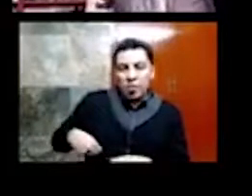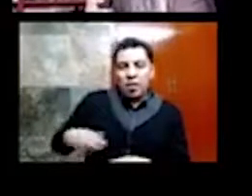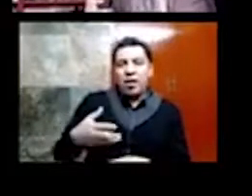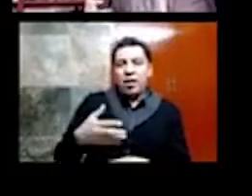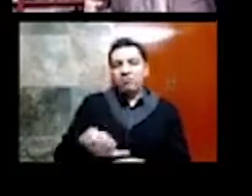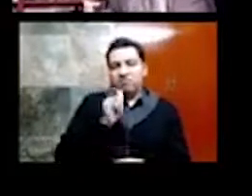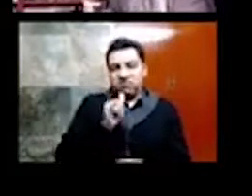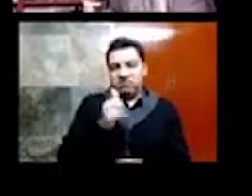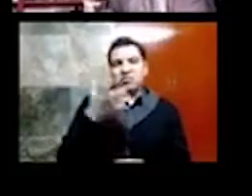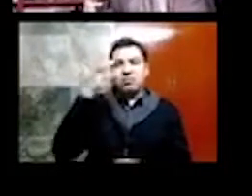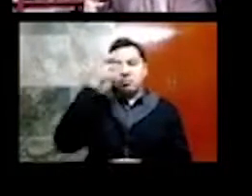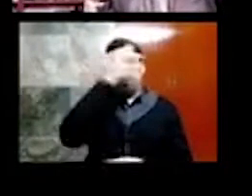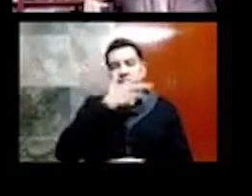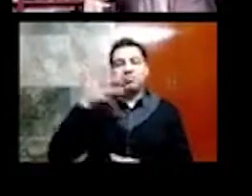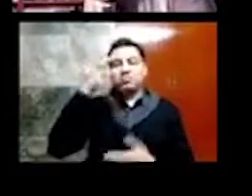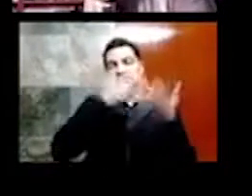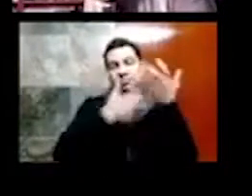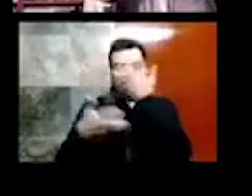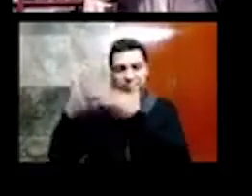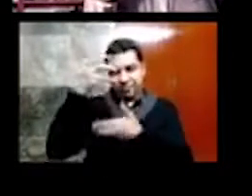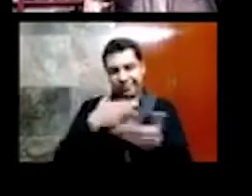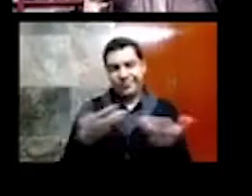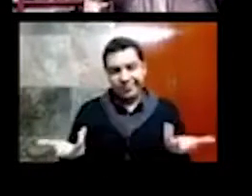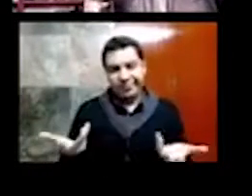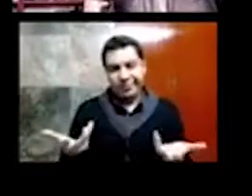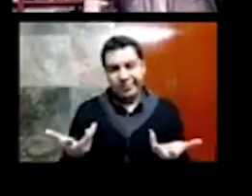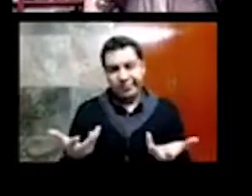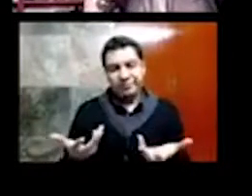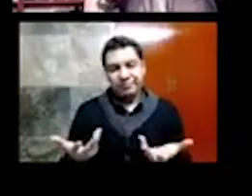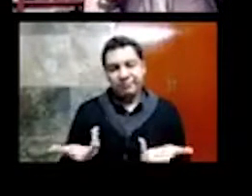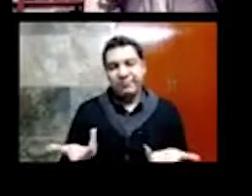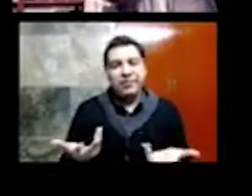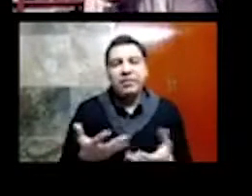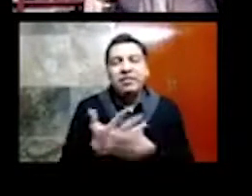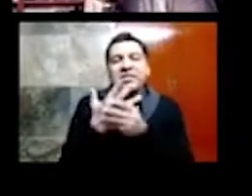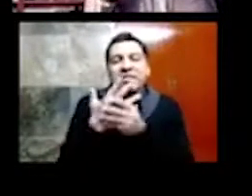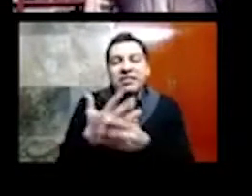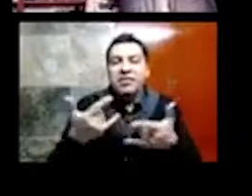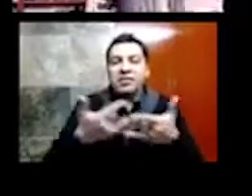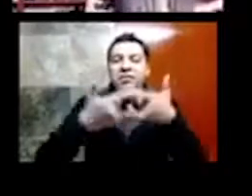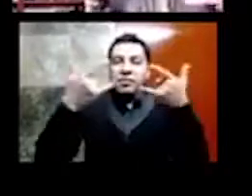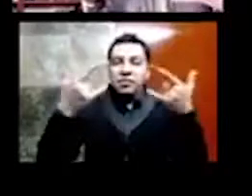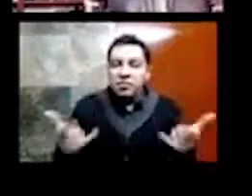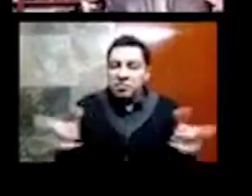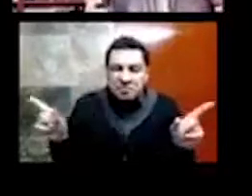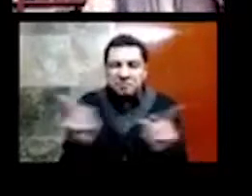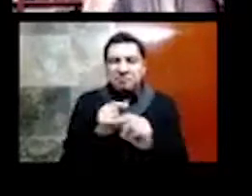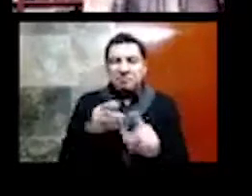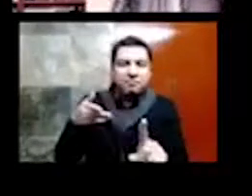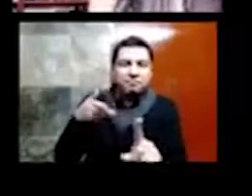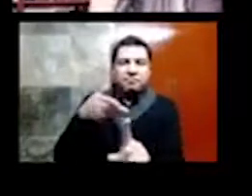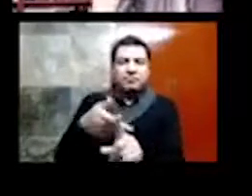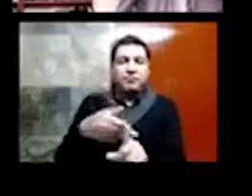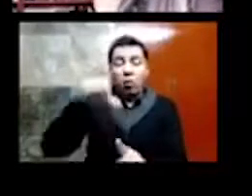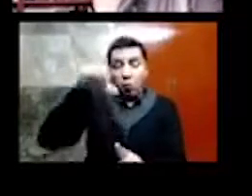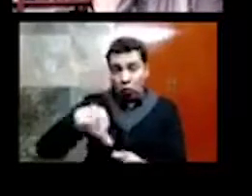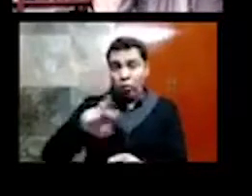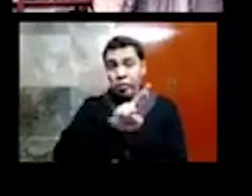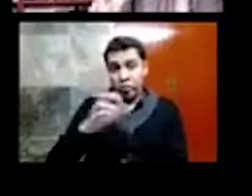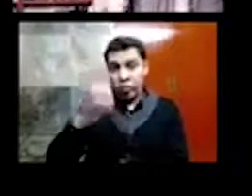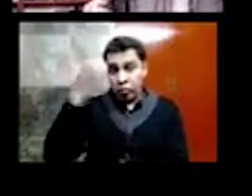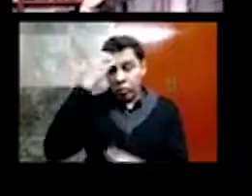esto habla también, en la crónica, se sintetizan mucho de lo que hoy se reconoce históricamente, es